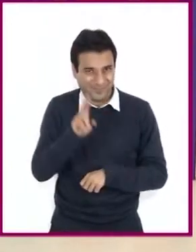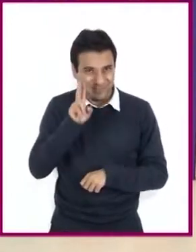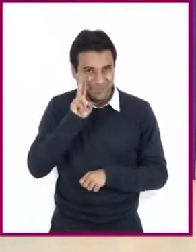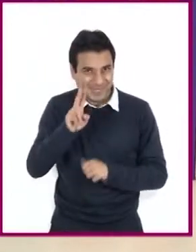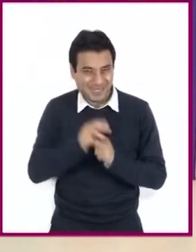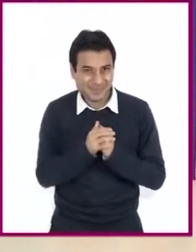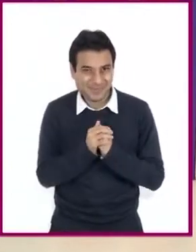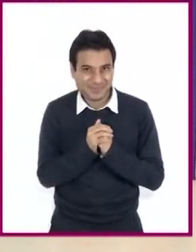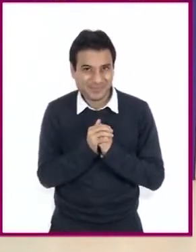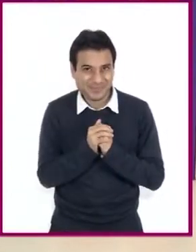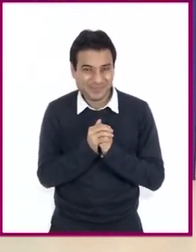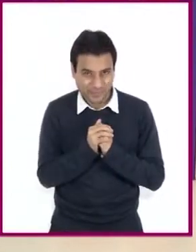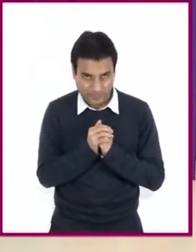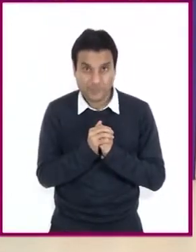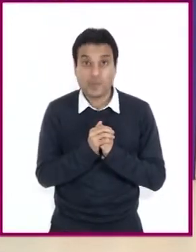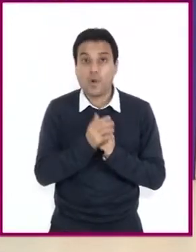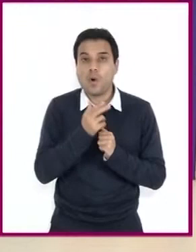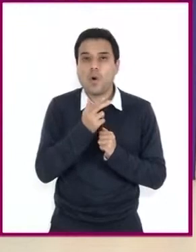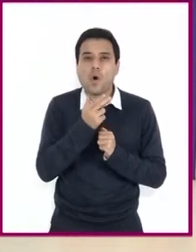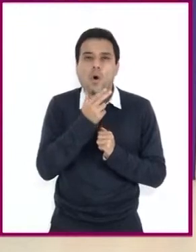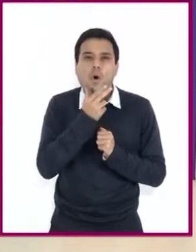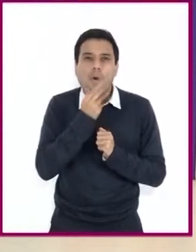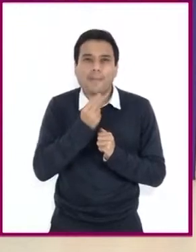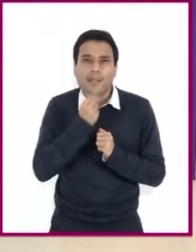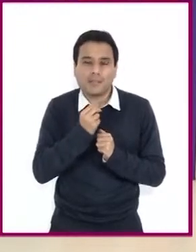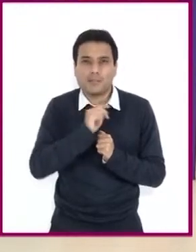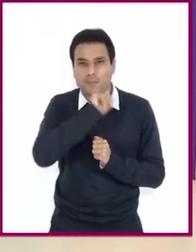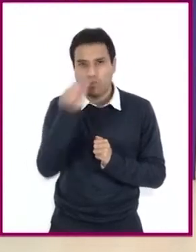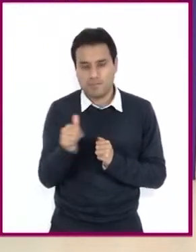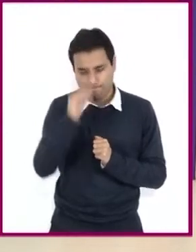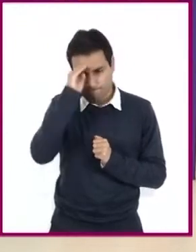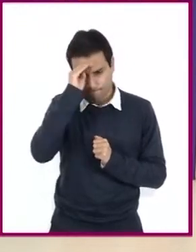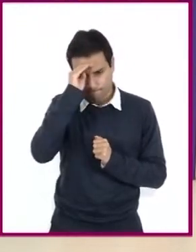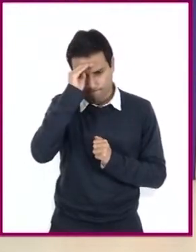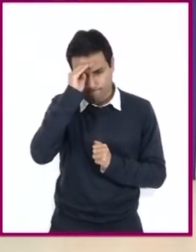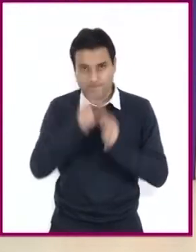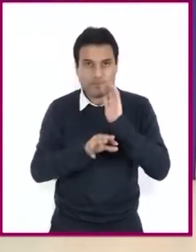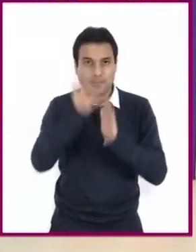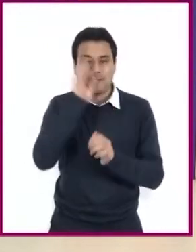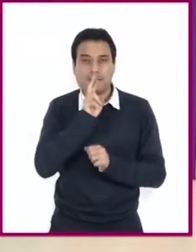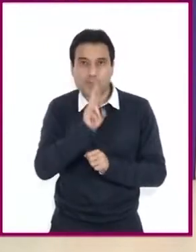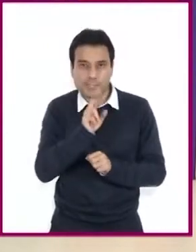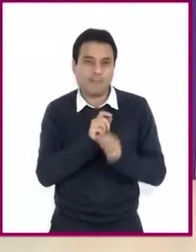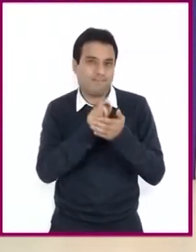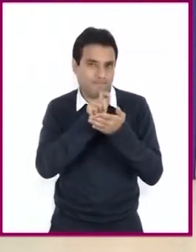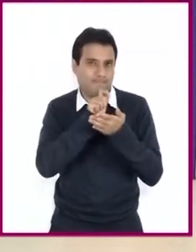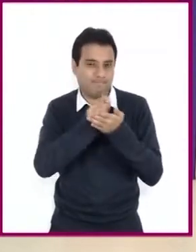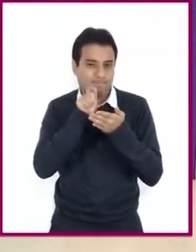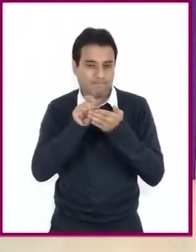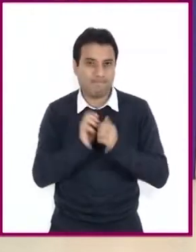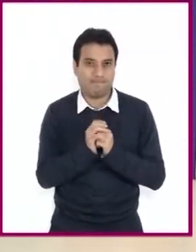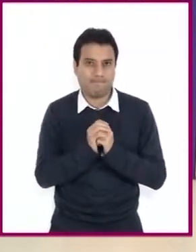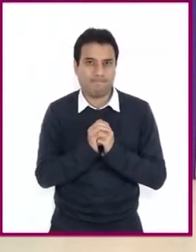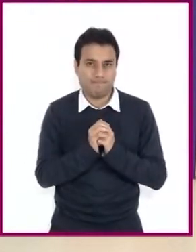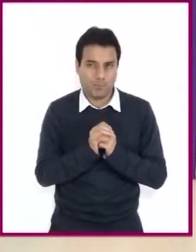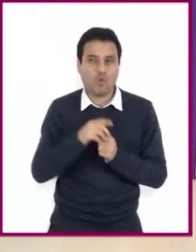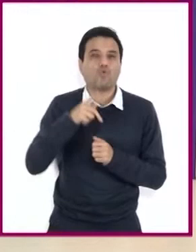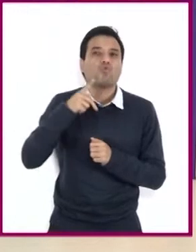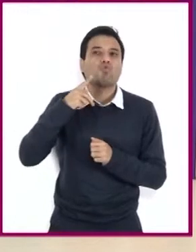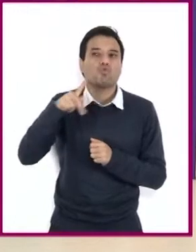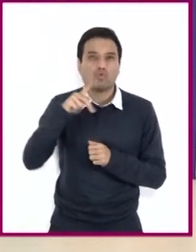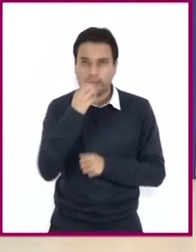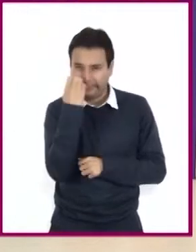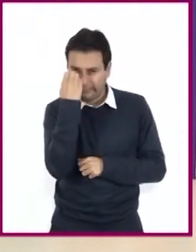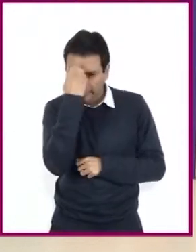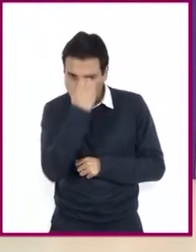párrafo aparecen las conclusiones o deducciones a las que llegó el investigador Alhazen a partir de sus